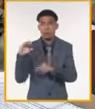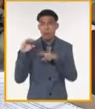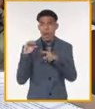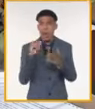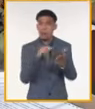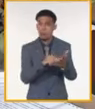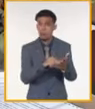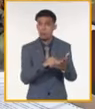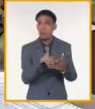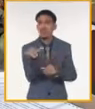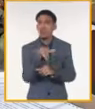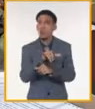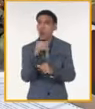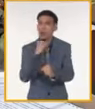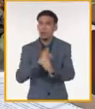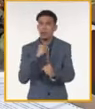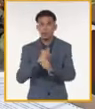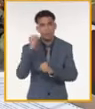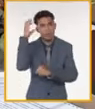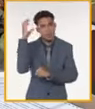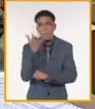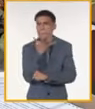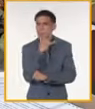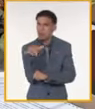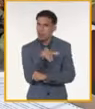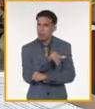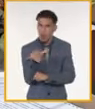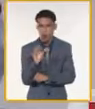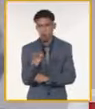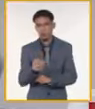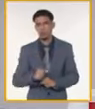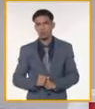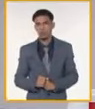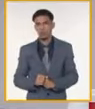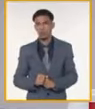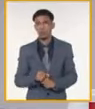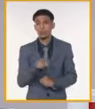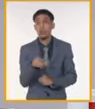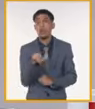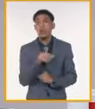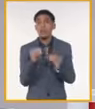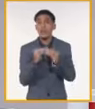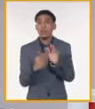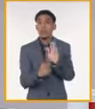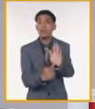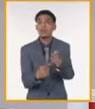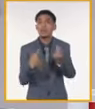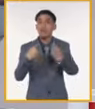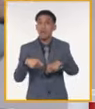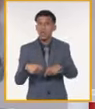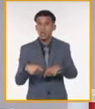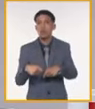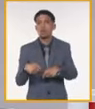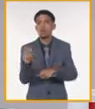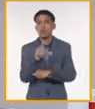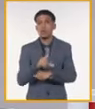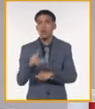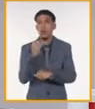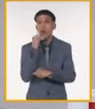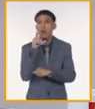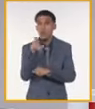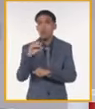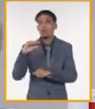estado al al expediente de la persona Eso sirve a los efectos de presentar los derechos de la seguridad Social para que se pueda jubilar